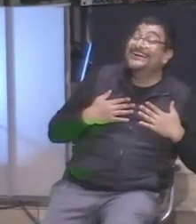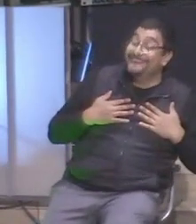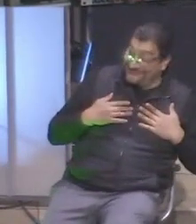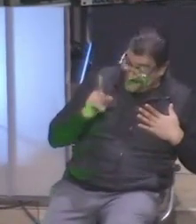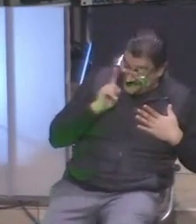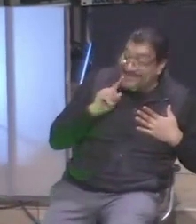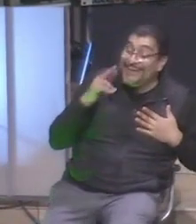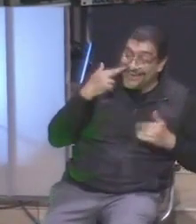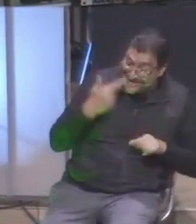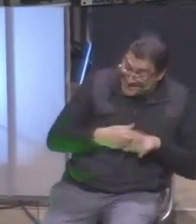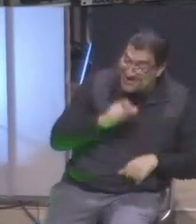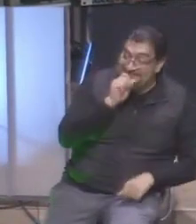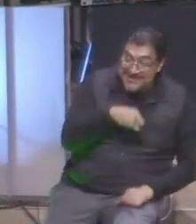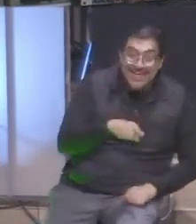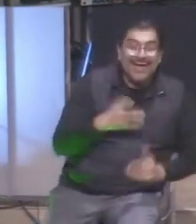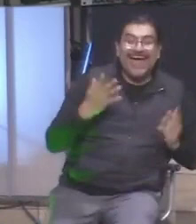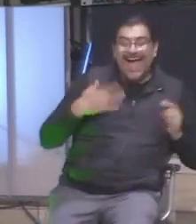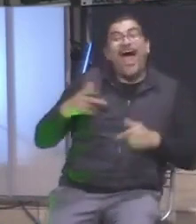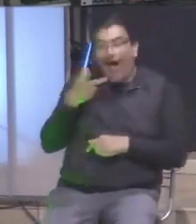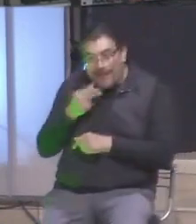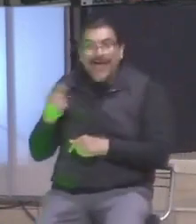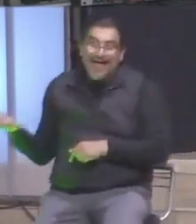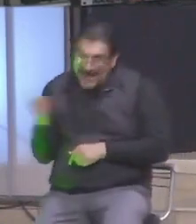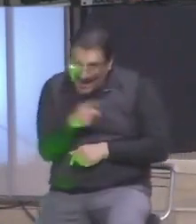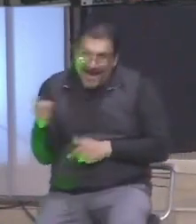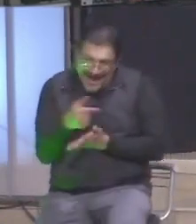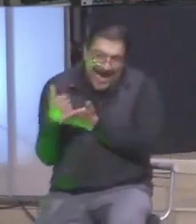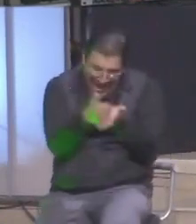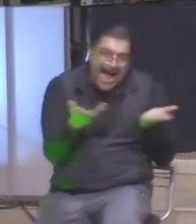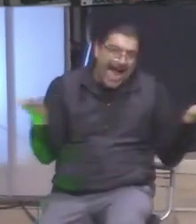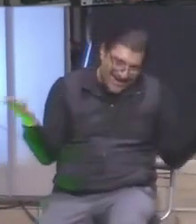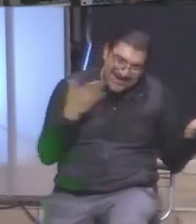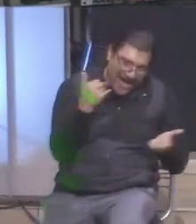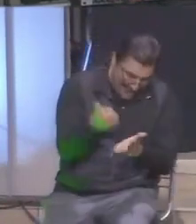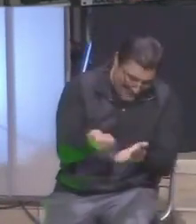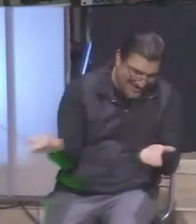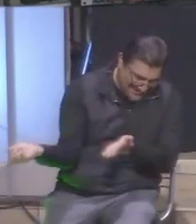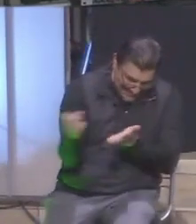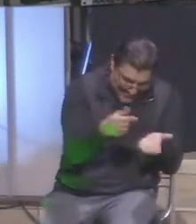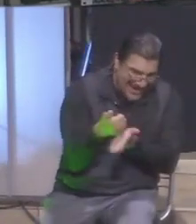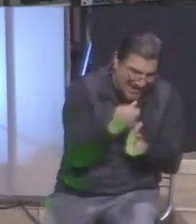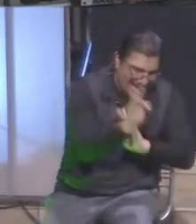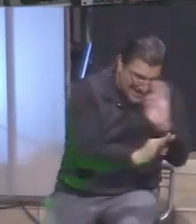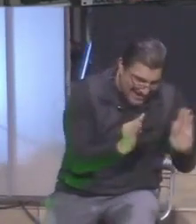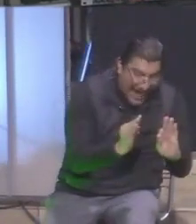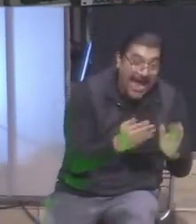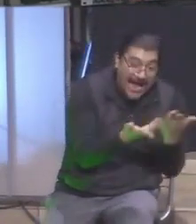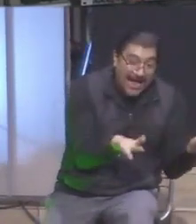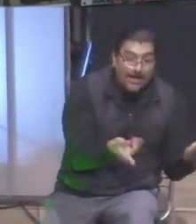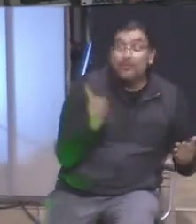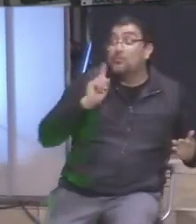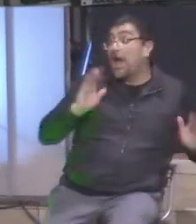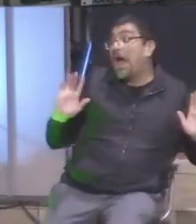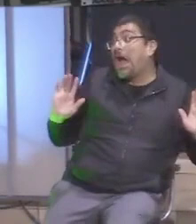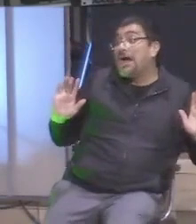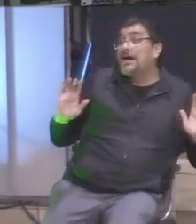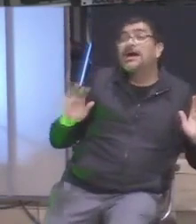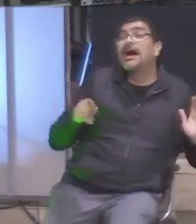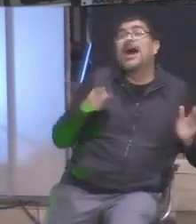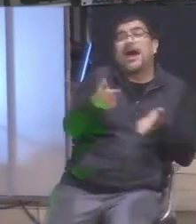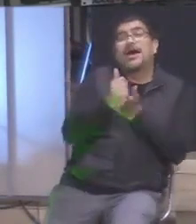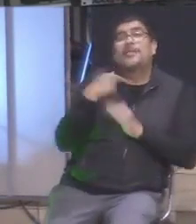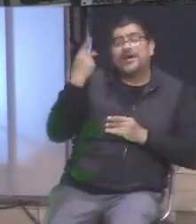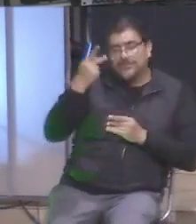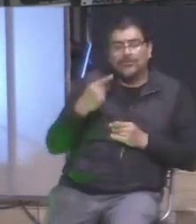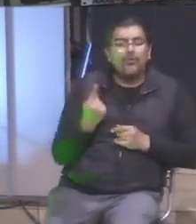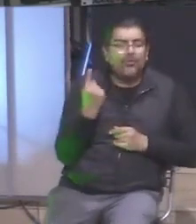mujeres am No que ya dije un montón de cosas para yo dije un montón de cosas para los hombre después dice no que Ayúdanos pastor voy a